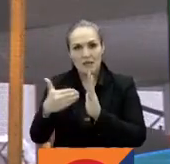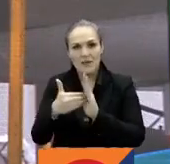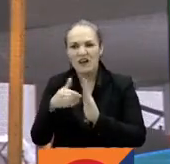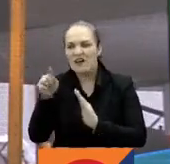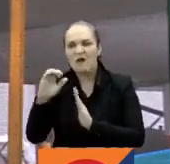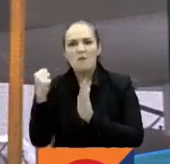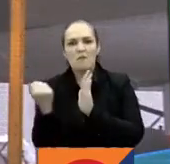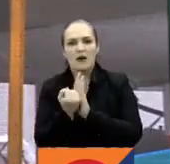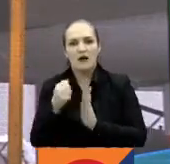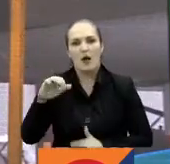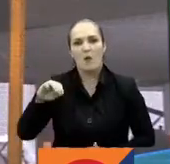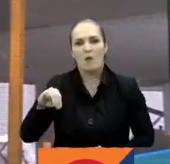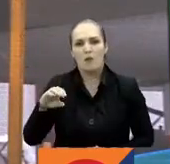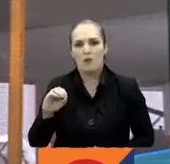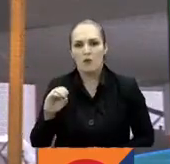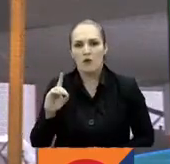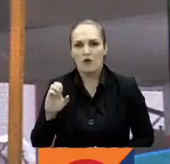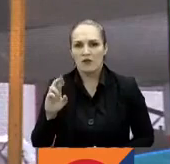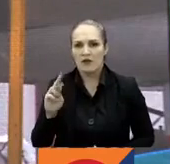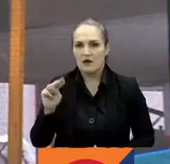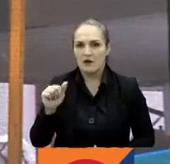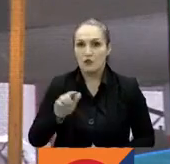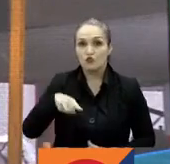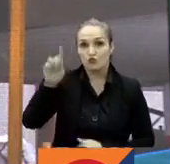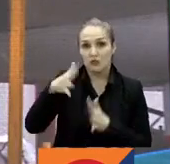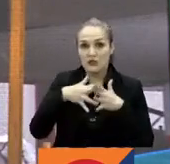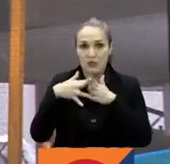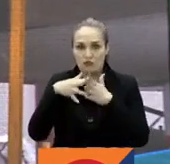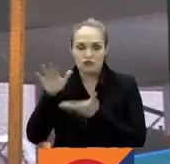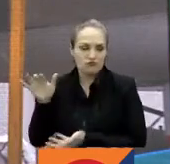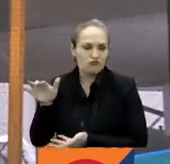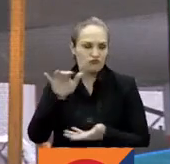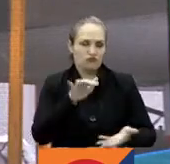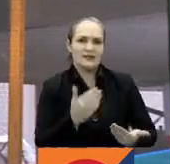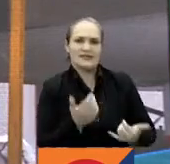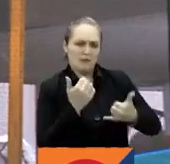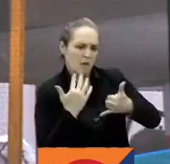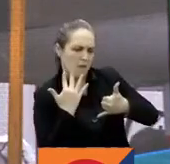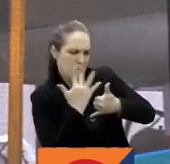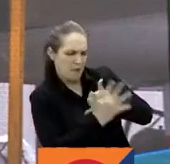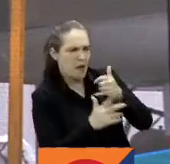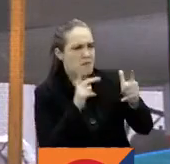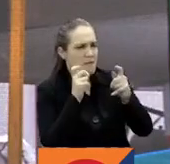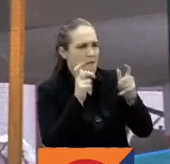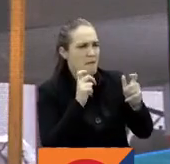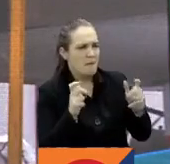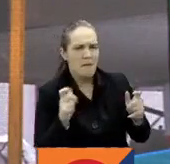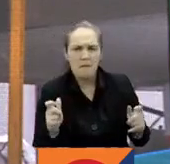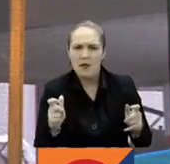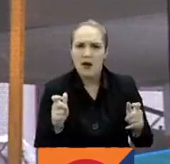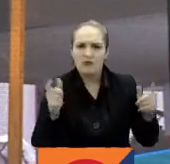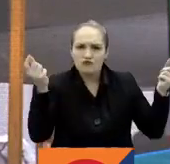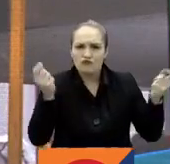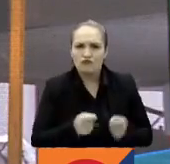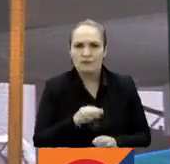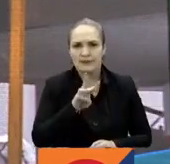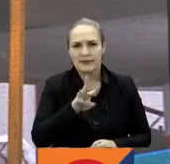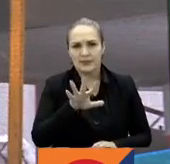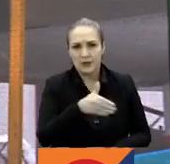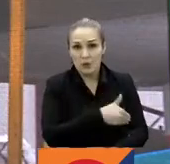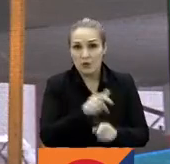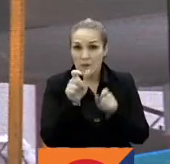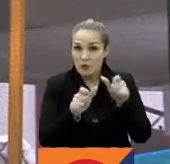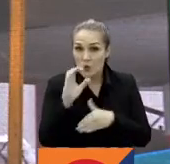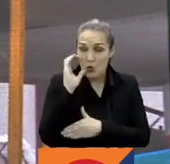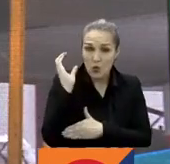Moderna, lo que le permite avanzar en el Plan Nacional de Vacunación, que busca inmunizar a más de 35 millones de colombianos.